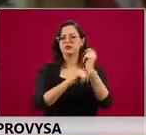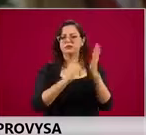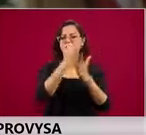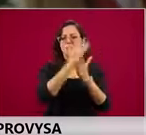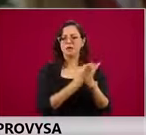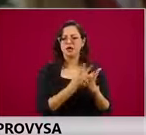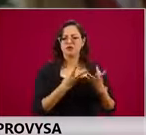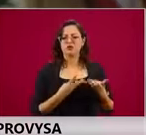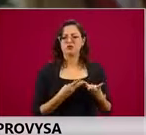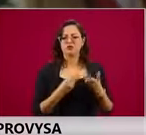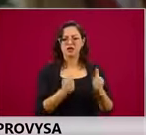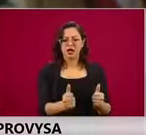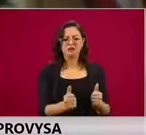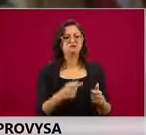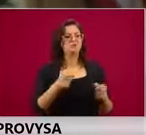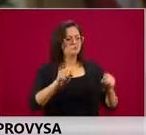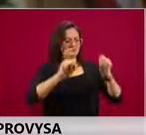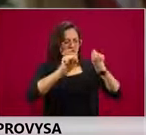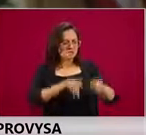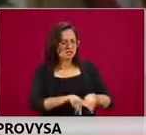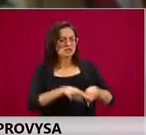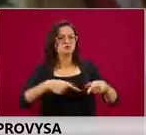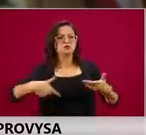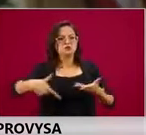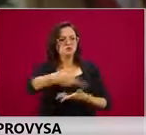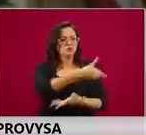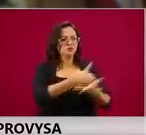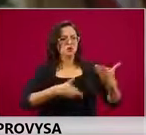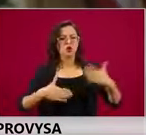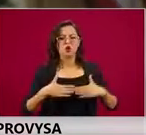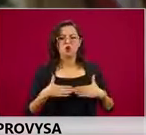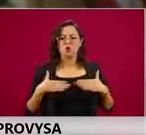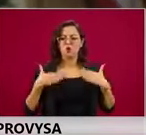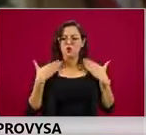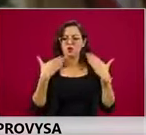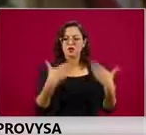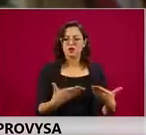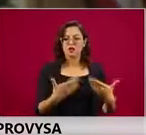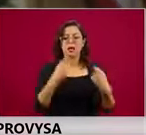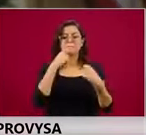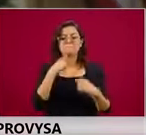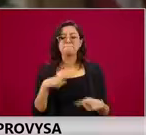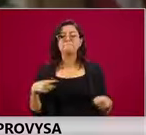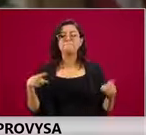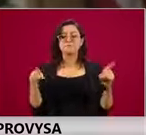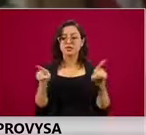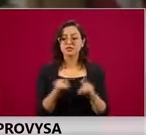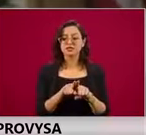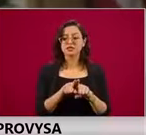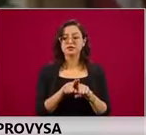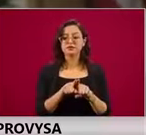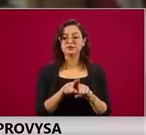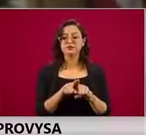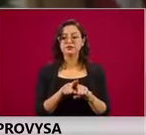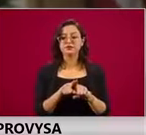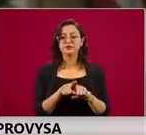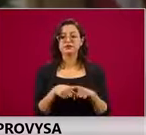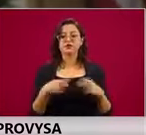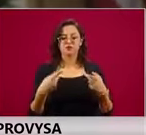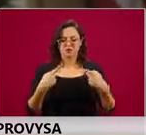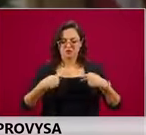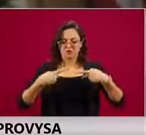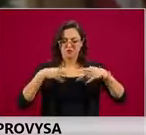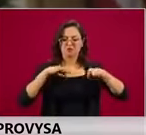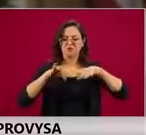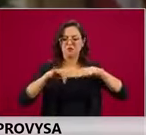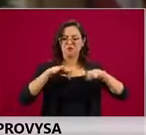apoyo político a Donald Trump. Sí, hay que recordar que está en una campaña